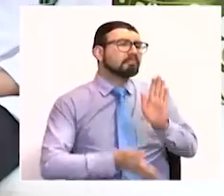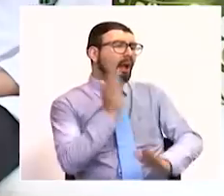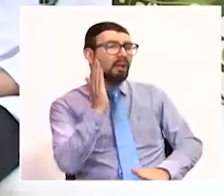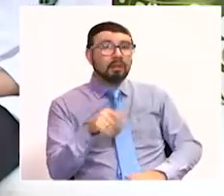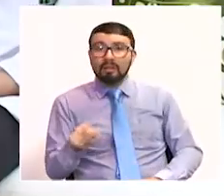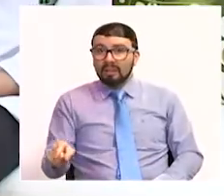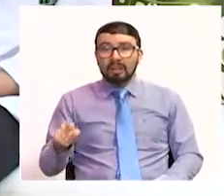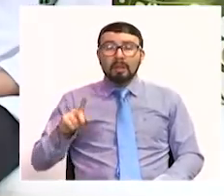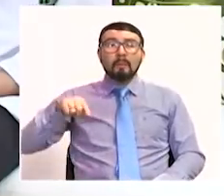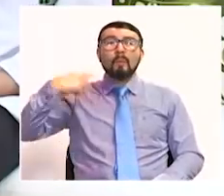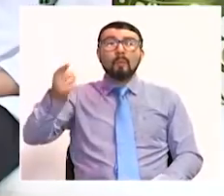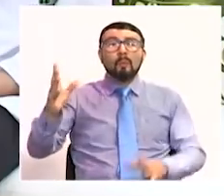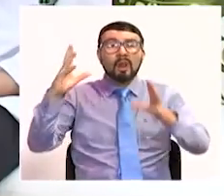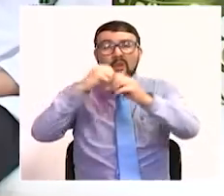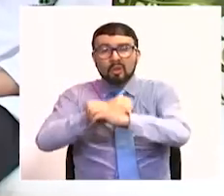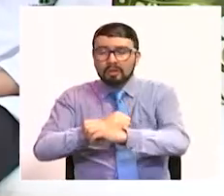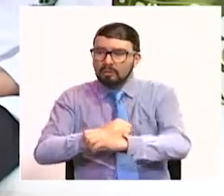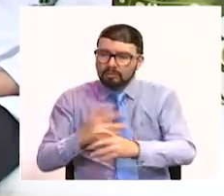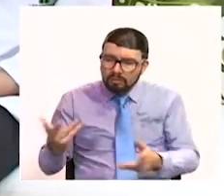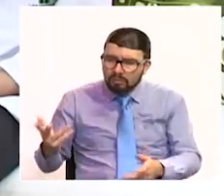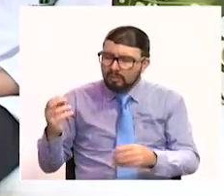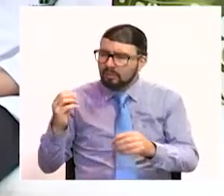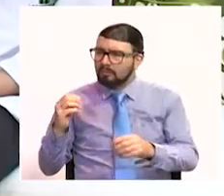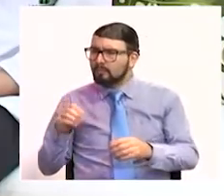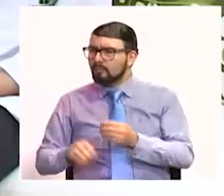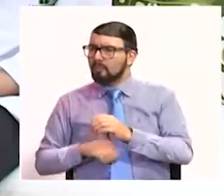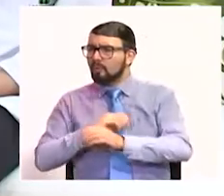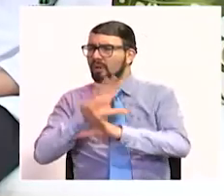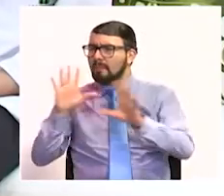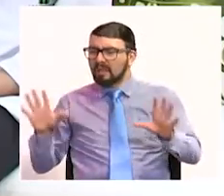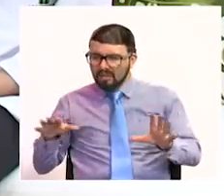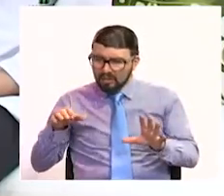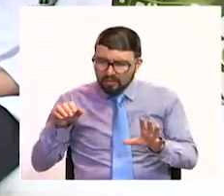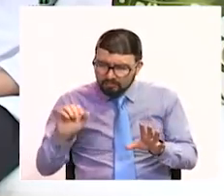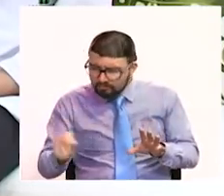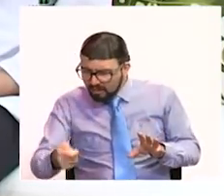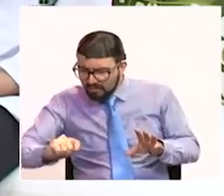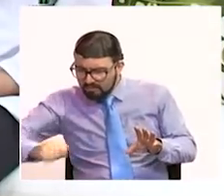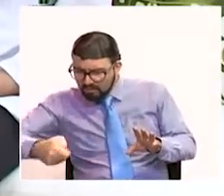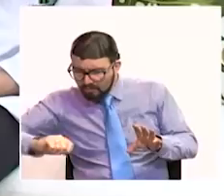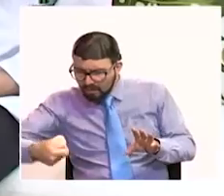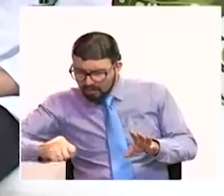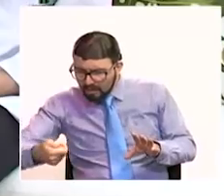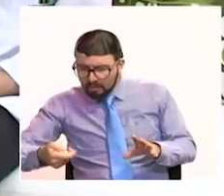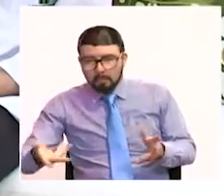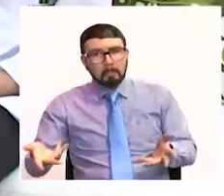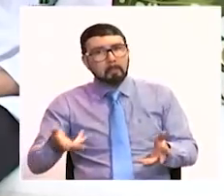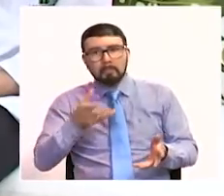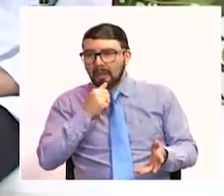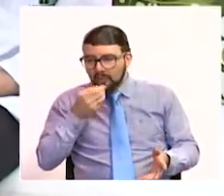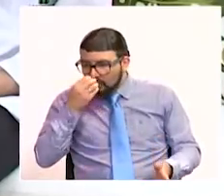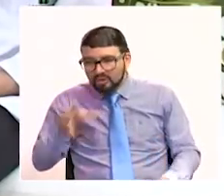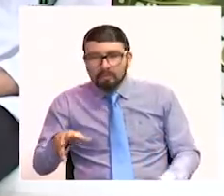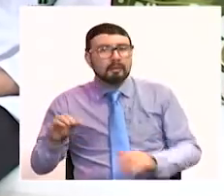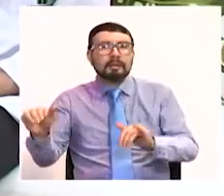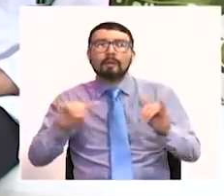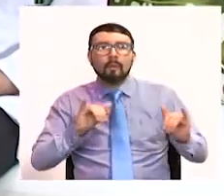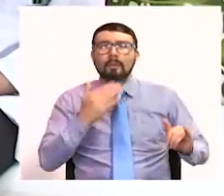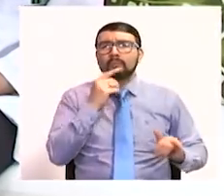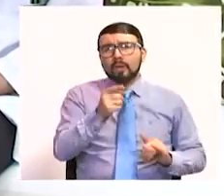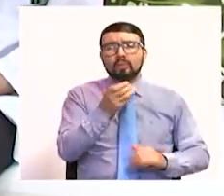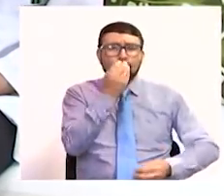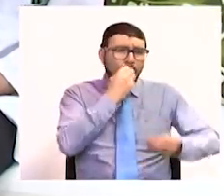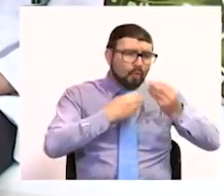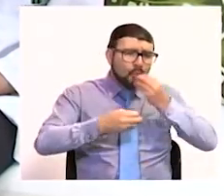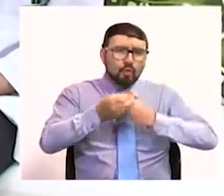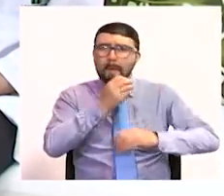comida de una cremita, de un alimento de verduras, de un alimento que sea de fácil